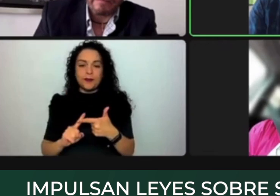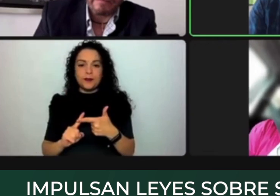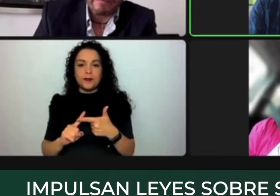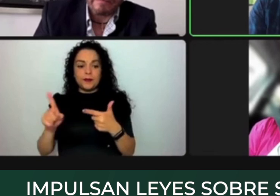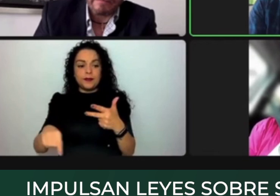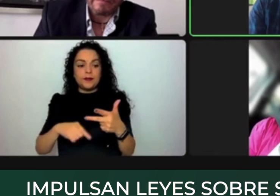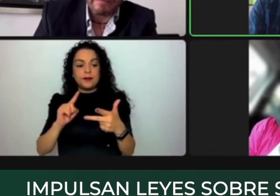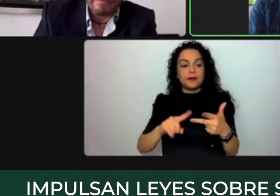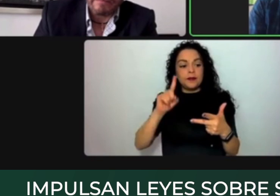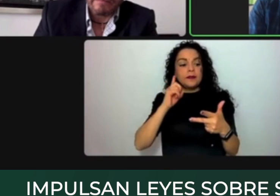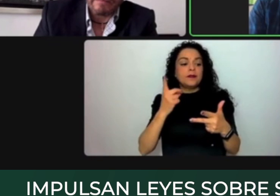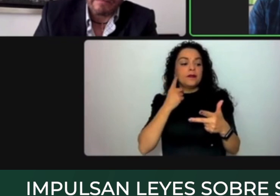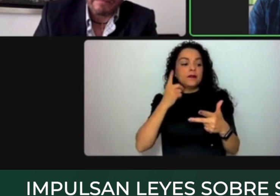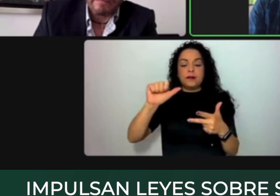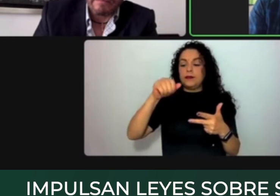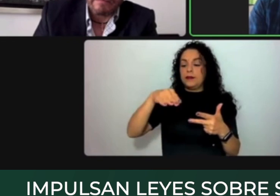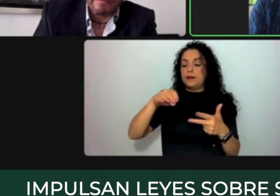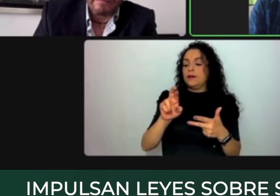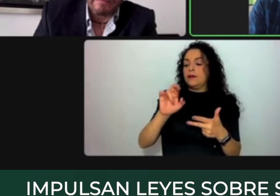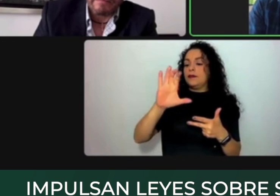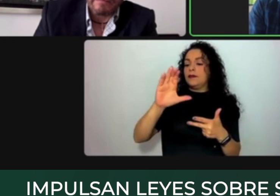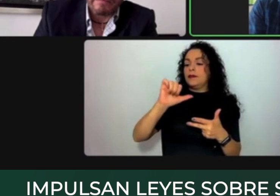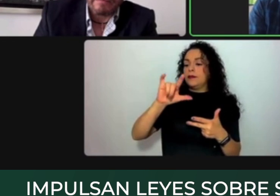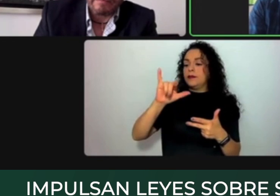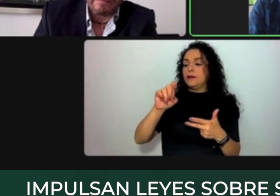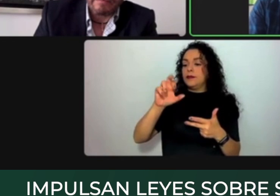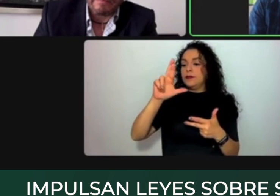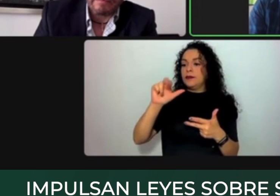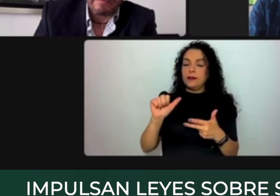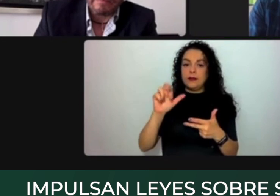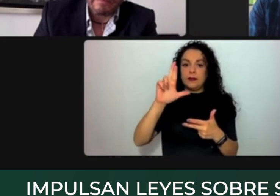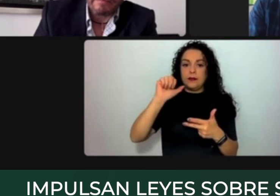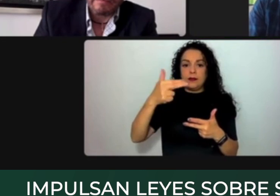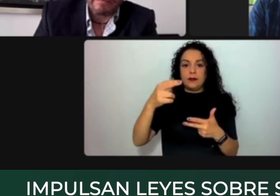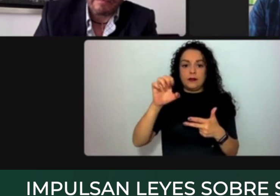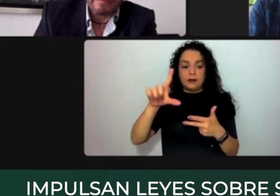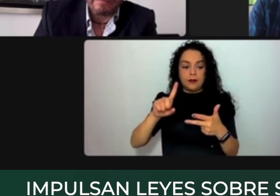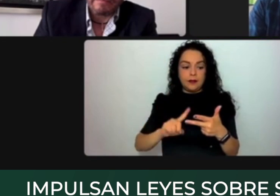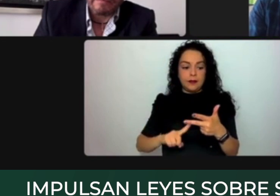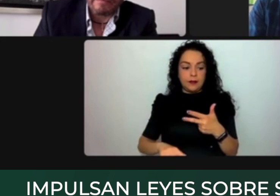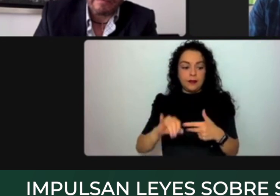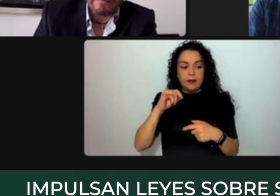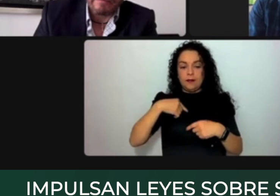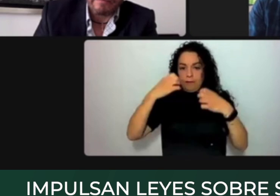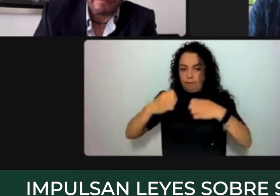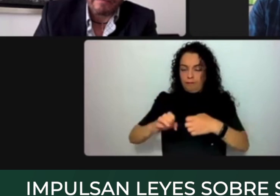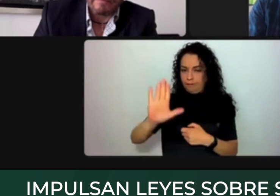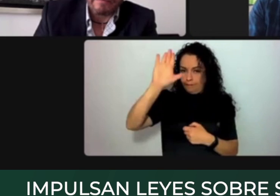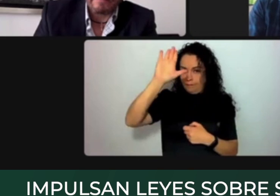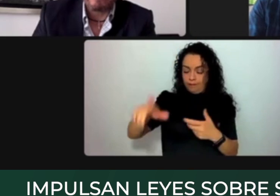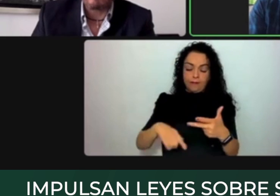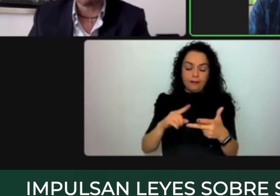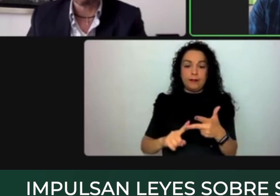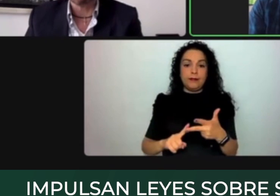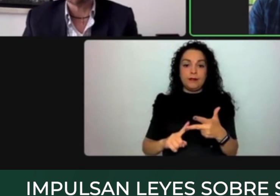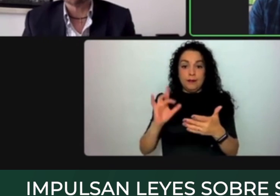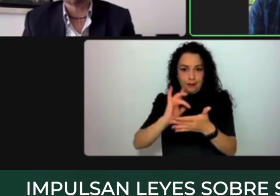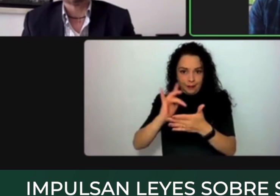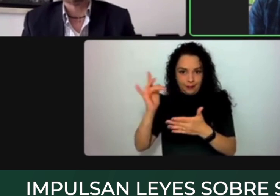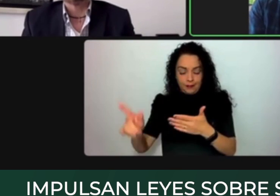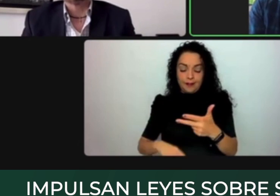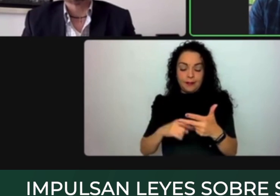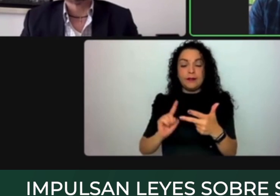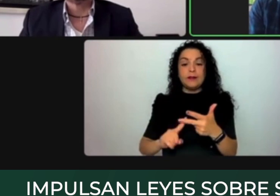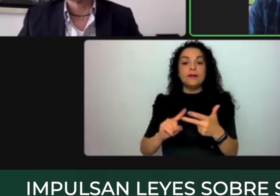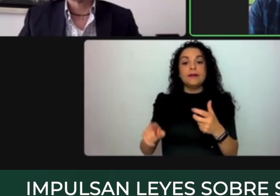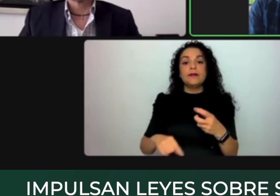armonización y actualización de normas para evitar confusiones en la interpretación de las leyes en la Ciudad de México. También se aprobó hacer un llamado para el reencarpetado